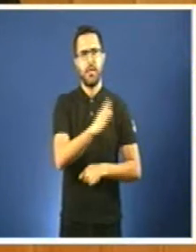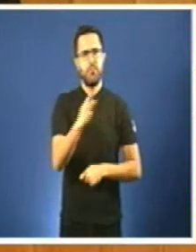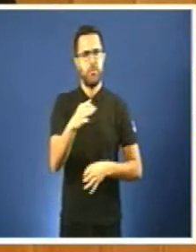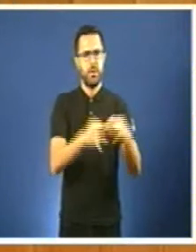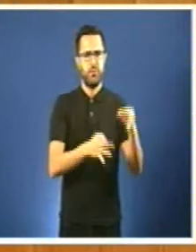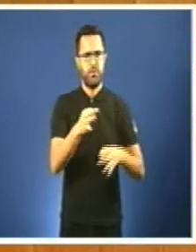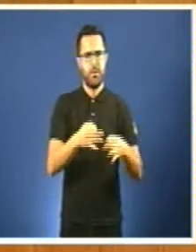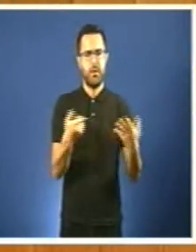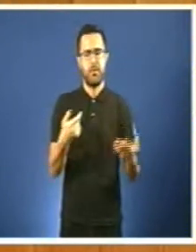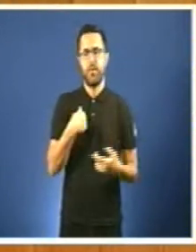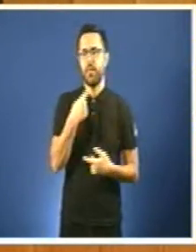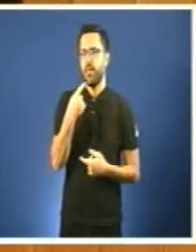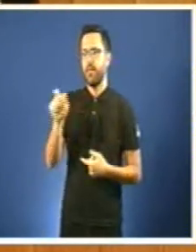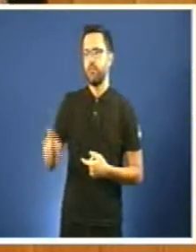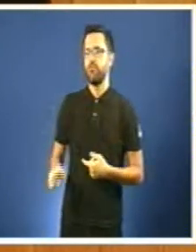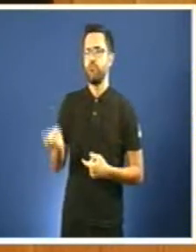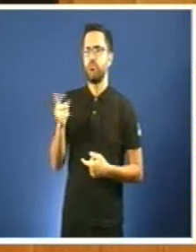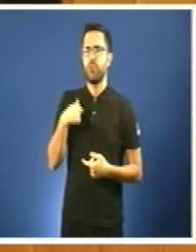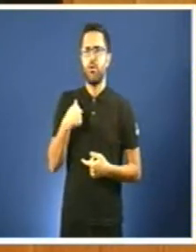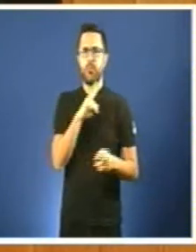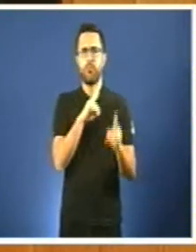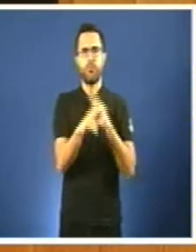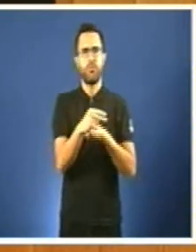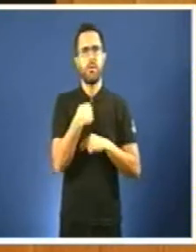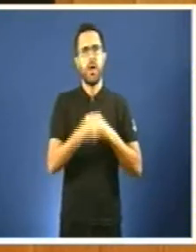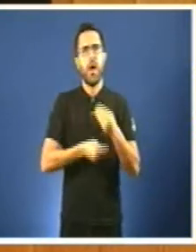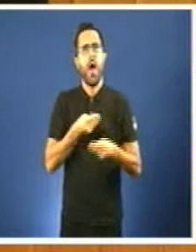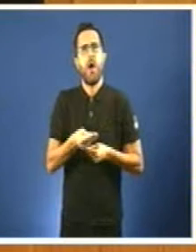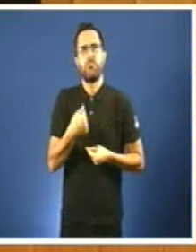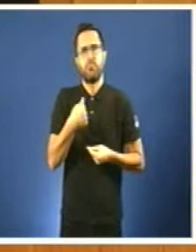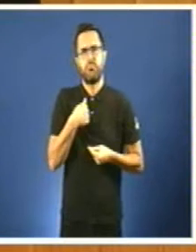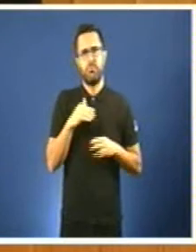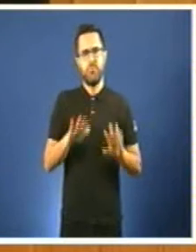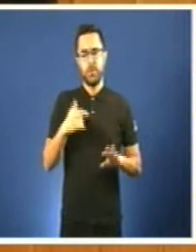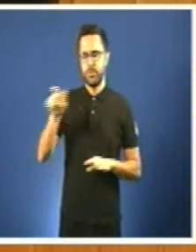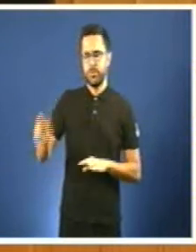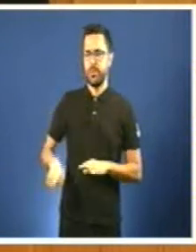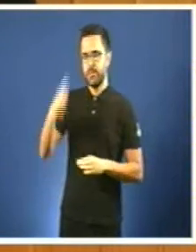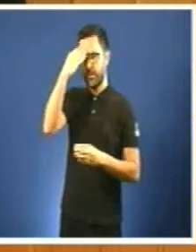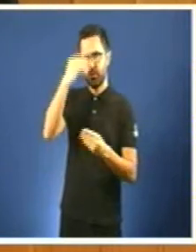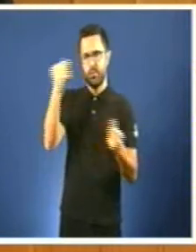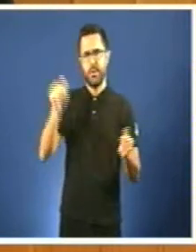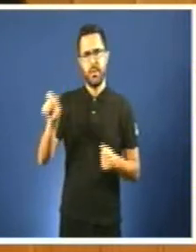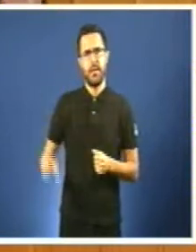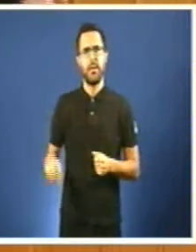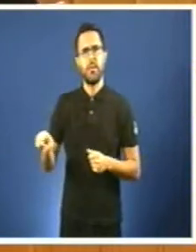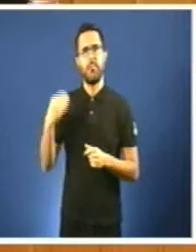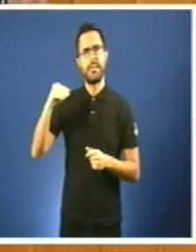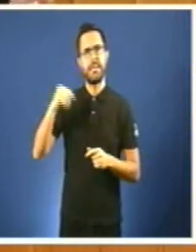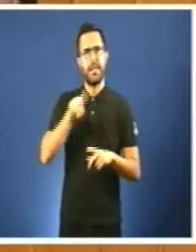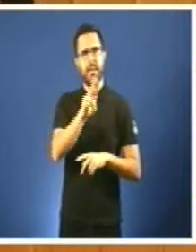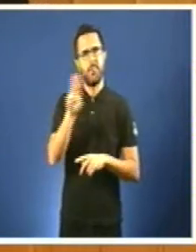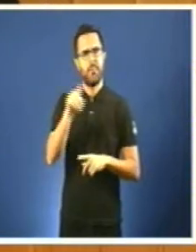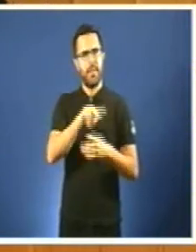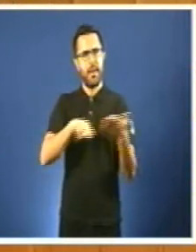dos meus actos, dixo nunha entrevista publicada onte, pero esquece que tamén é presidente do Partido Popular de Galicia. Prefire